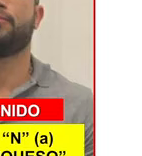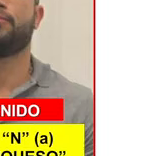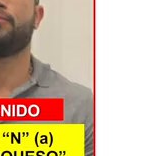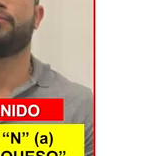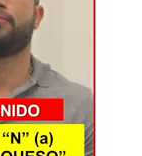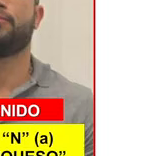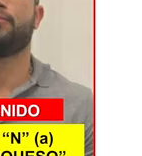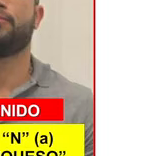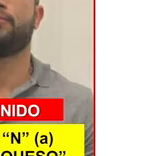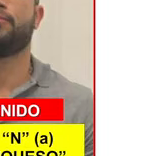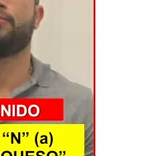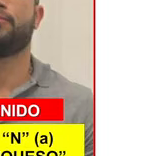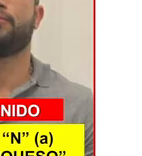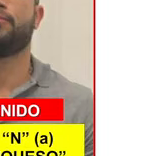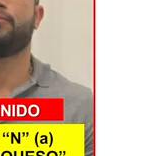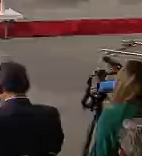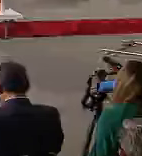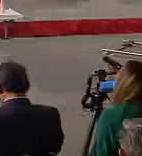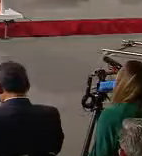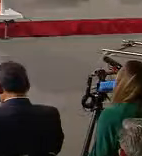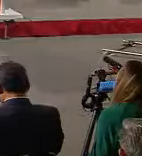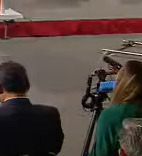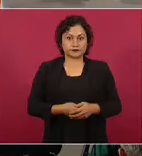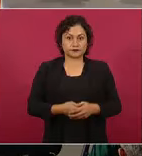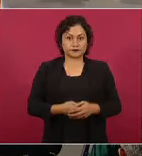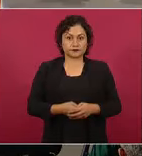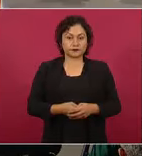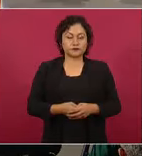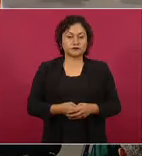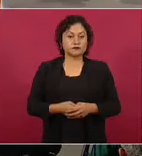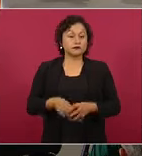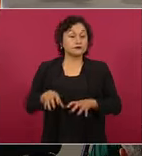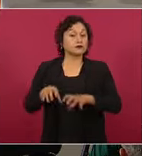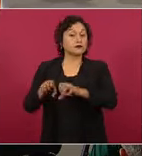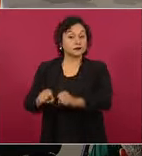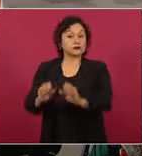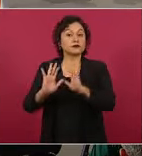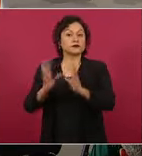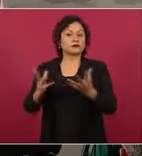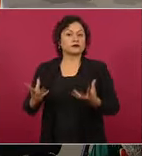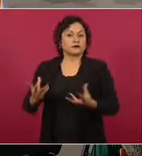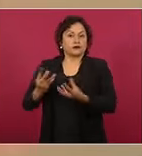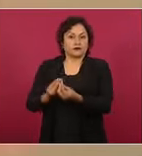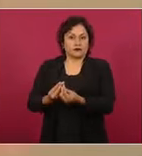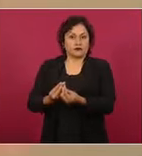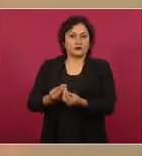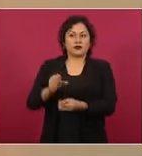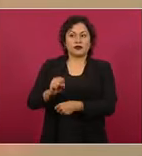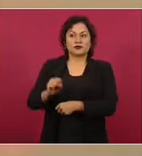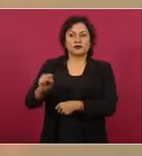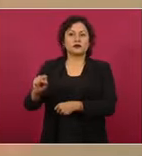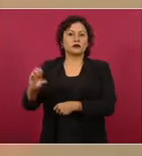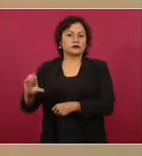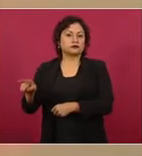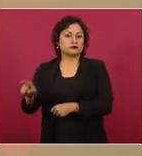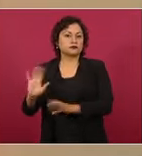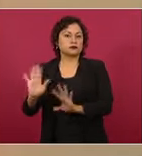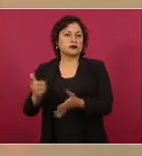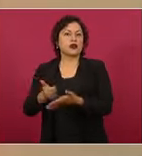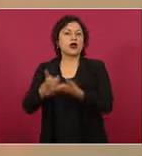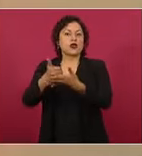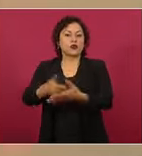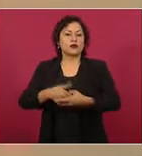detener en la Ciudad de México con auxilio de la Secretaría de Seguridad Ciudadana. y el INAMI